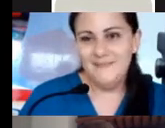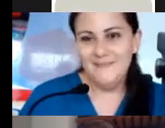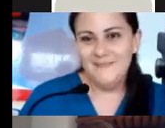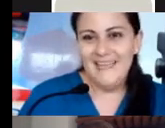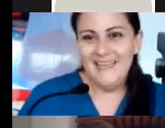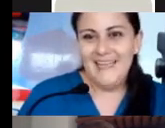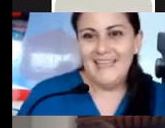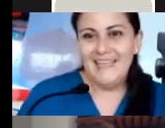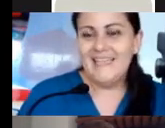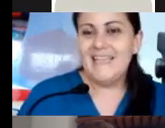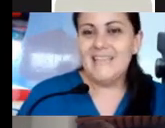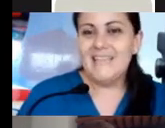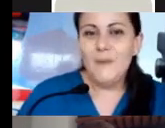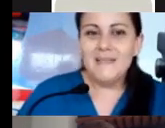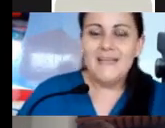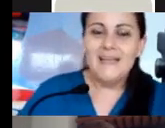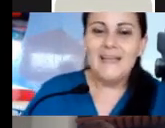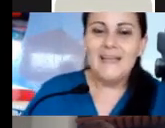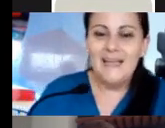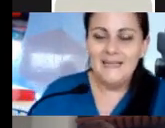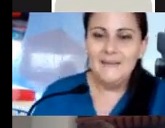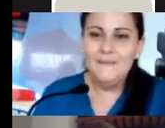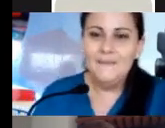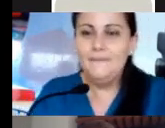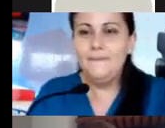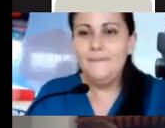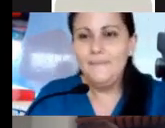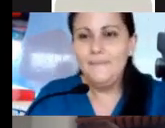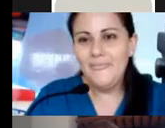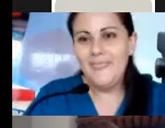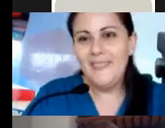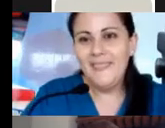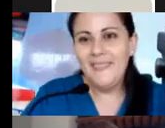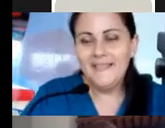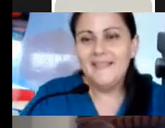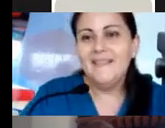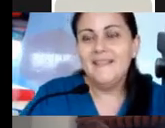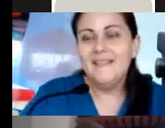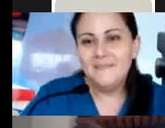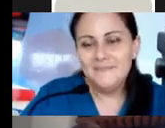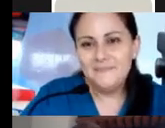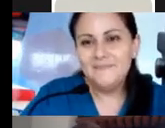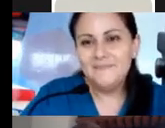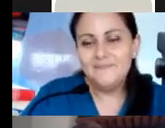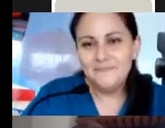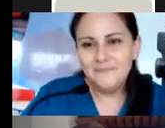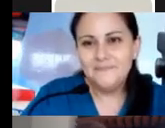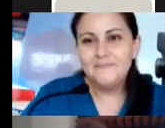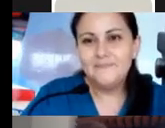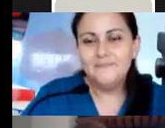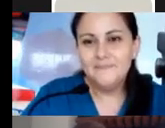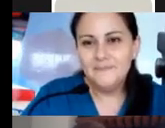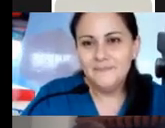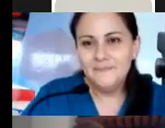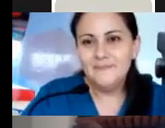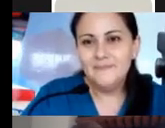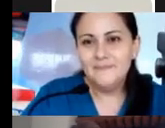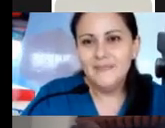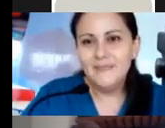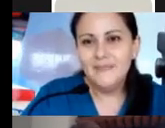parece. ¿Tenés algo más que agregar? No, importante esto de la limpieza, más ahora con el tema del